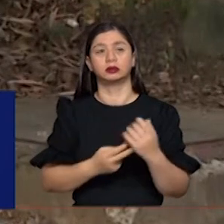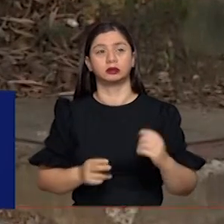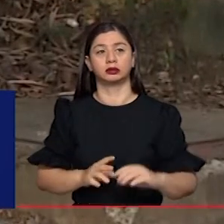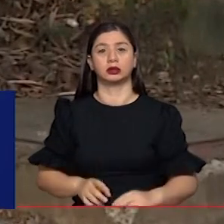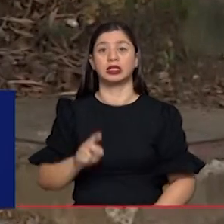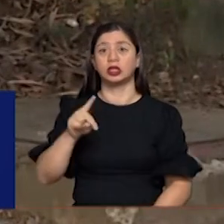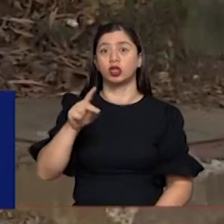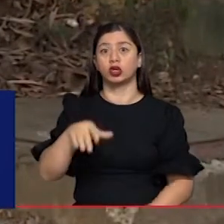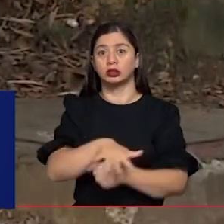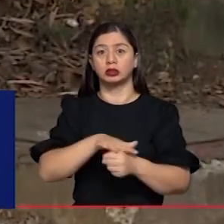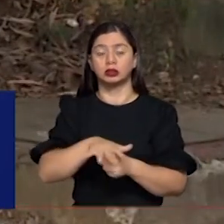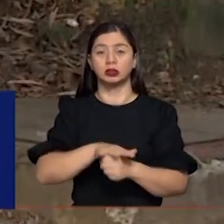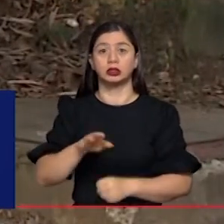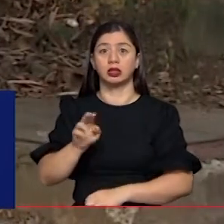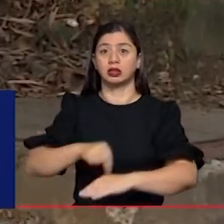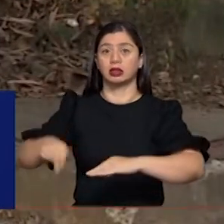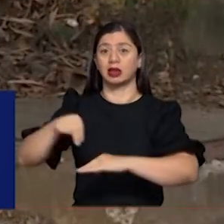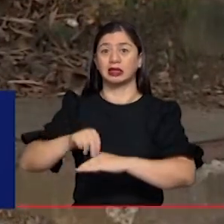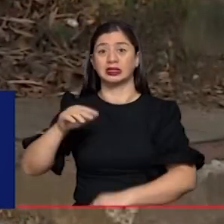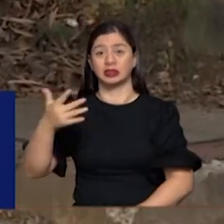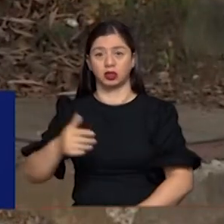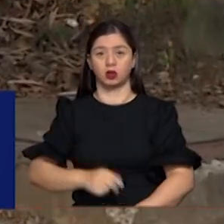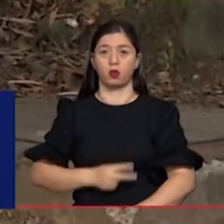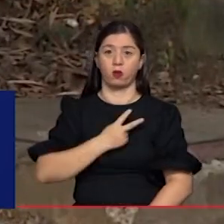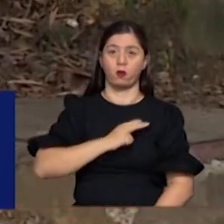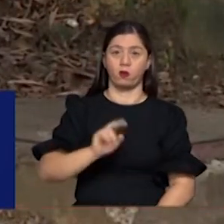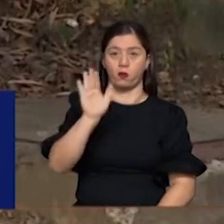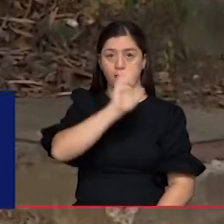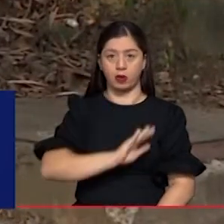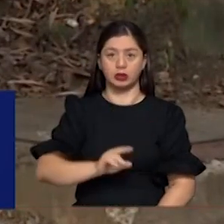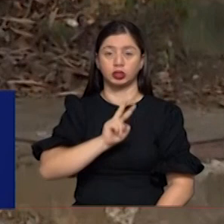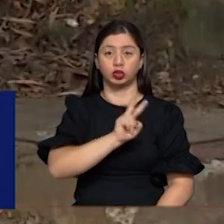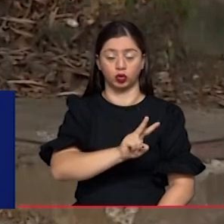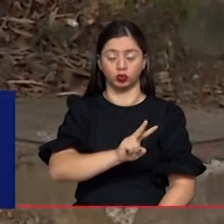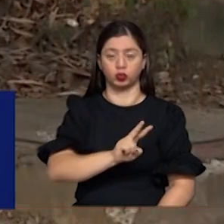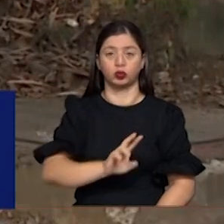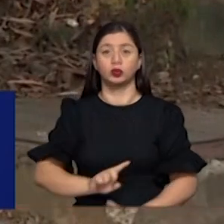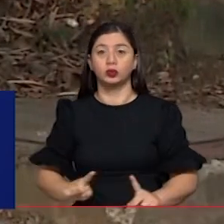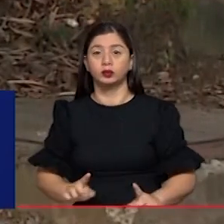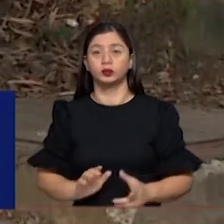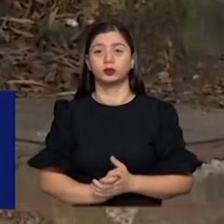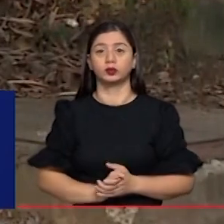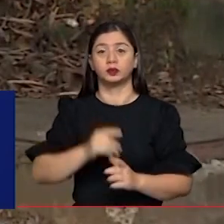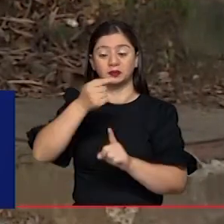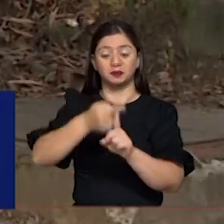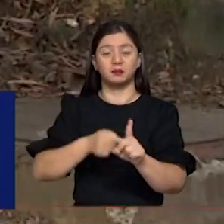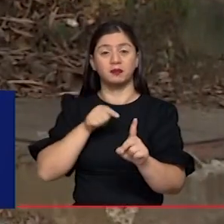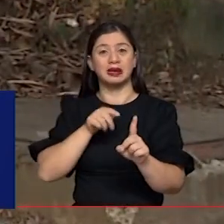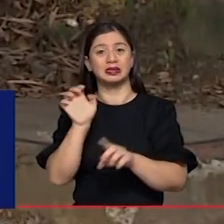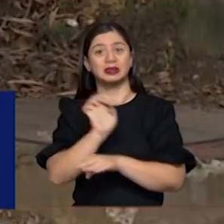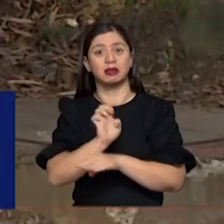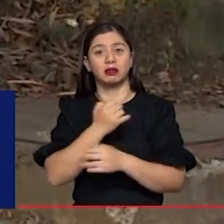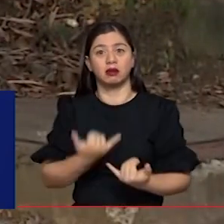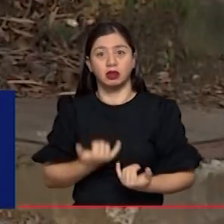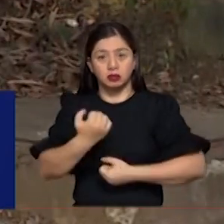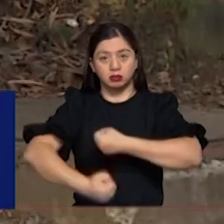presentaron 12 casos, en el departamento de Nariño 5, en el departamento del Valle del Cauca 2, solo en el mes de enero de este año,